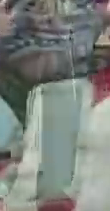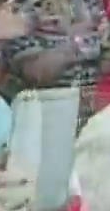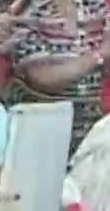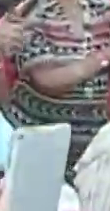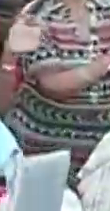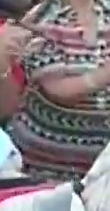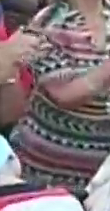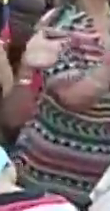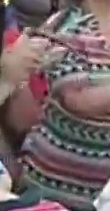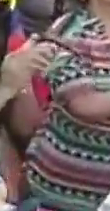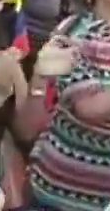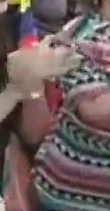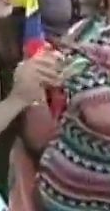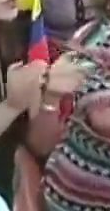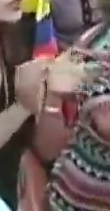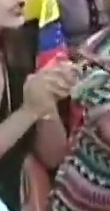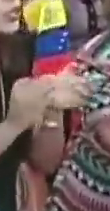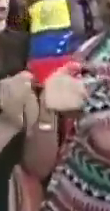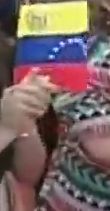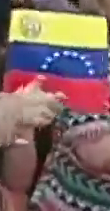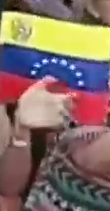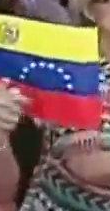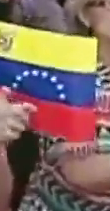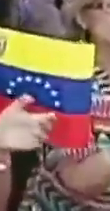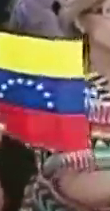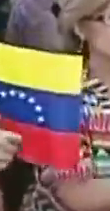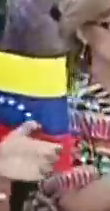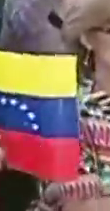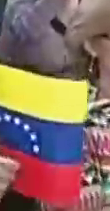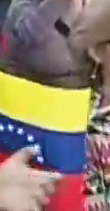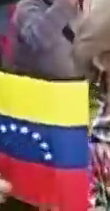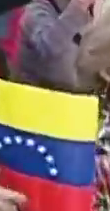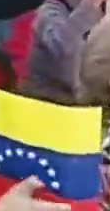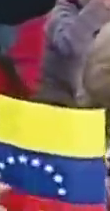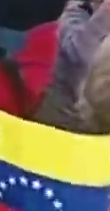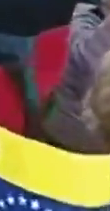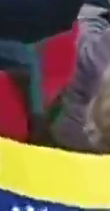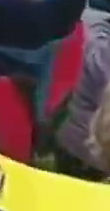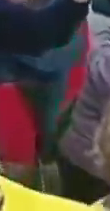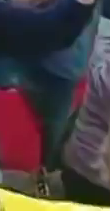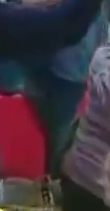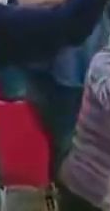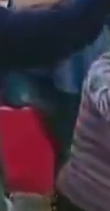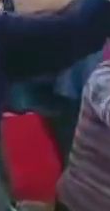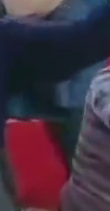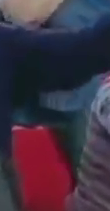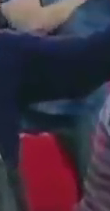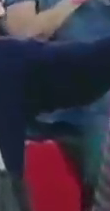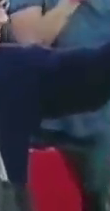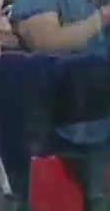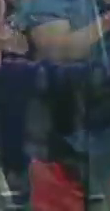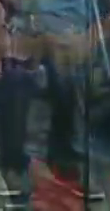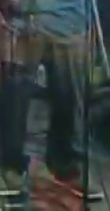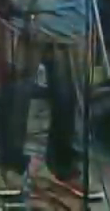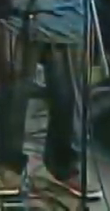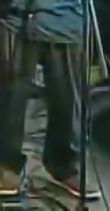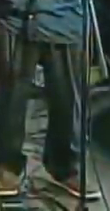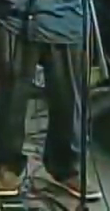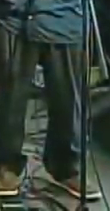sin tristeza y con mucha emoción. Son mi deseo,